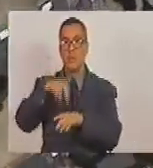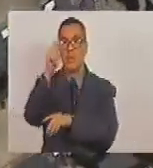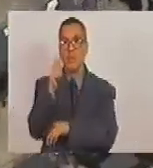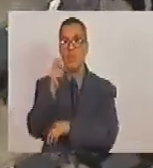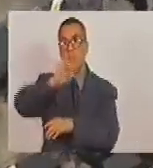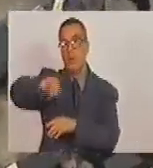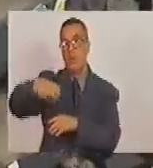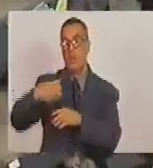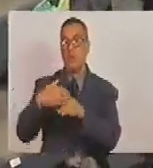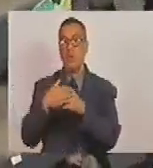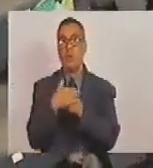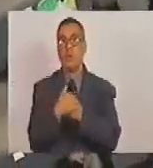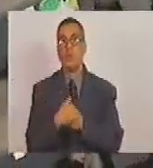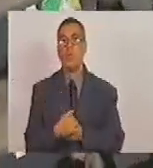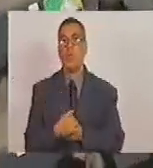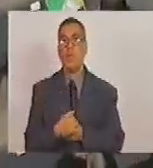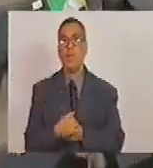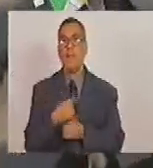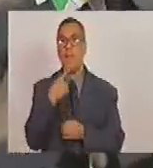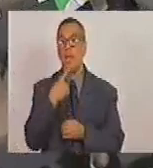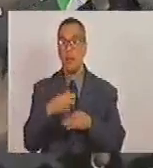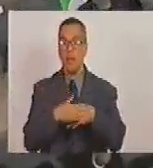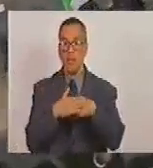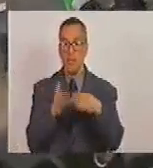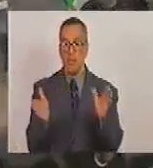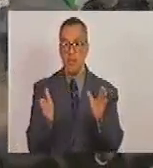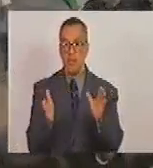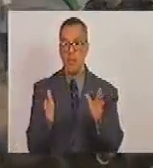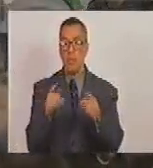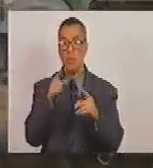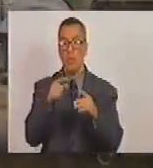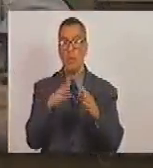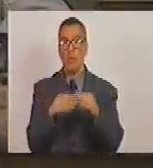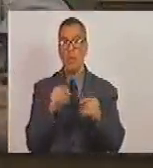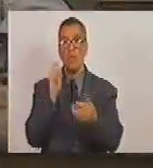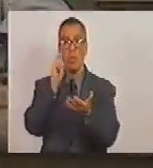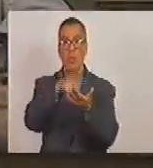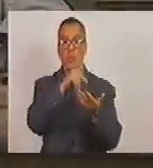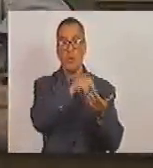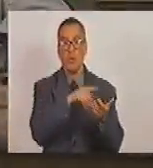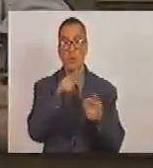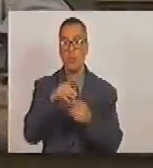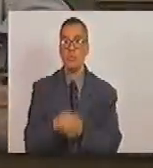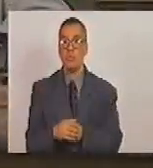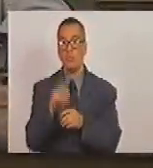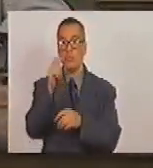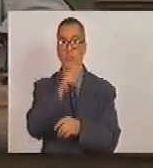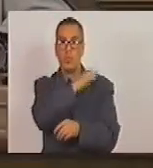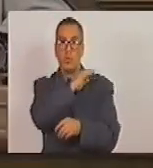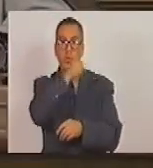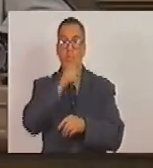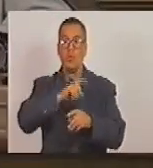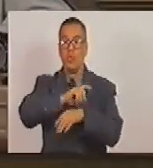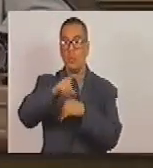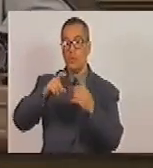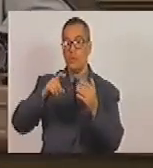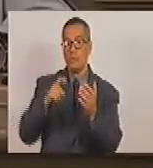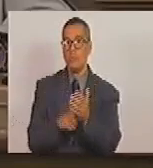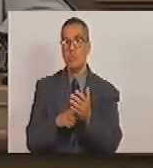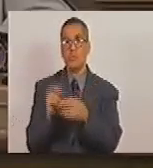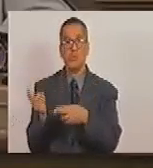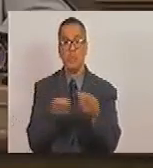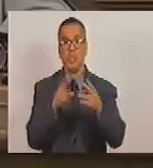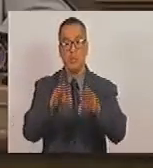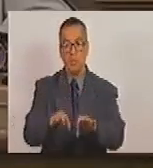diputado Jorge Rodríguez Gómez, declaró abierta la sesión solemne con la asistencia de la Junta Directiva en pleno,